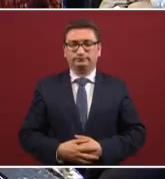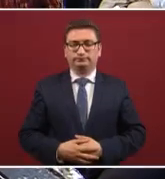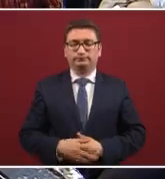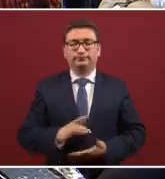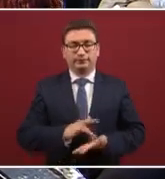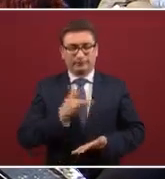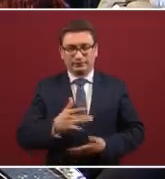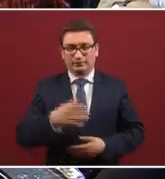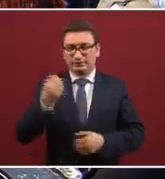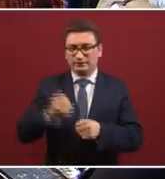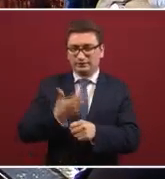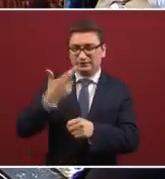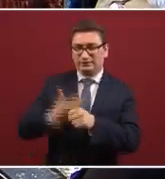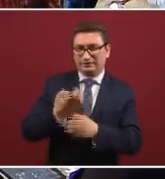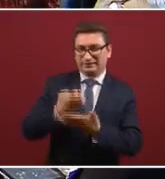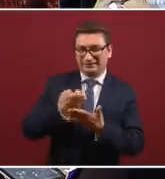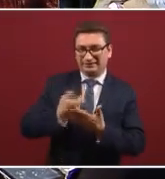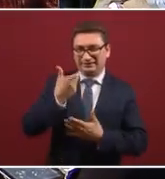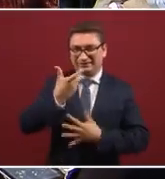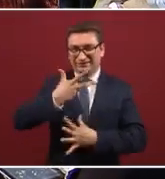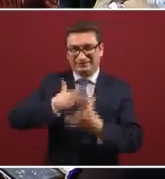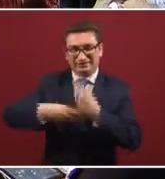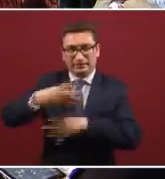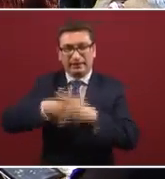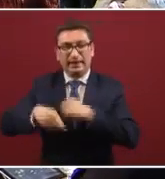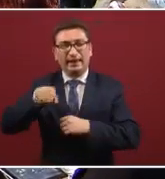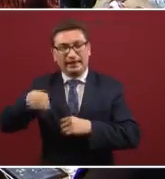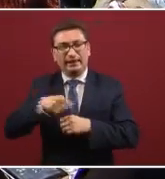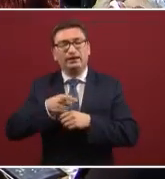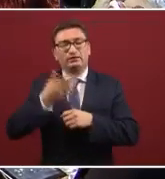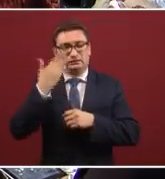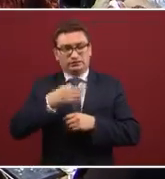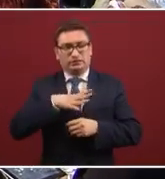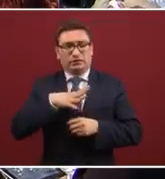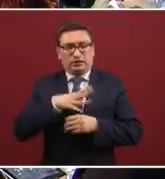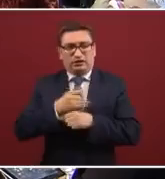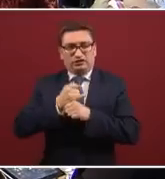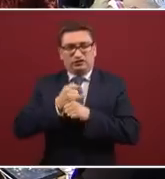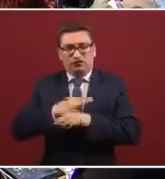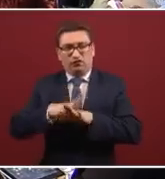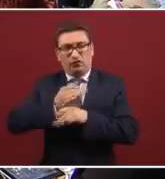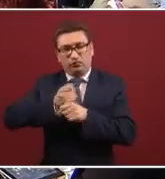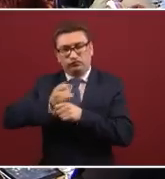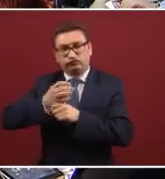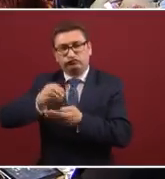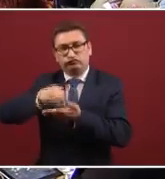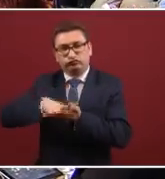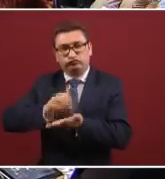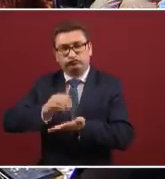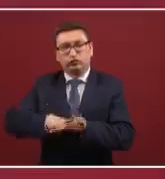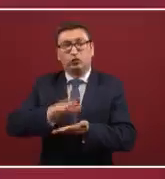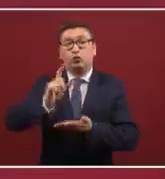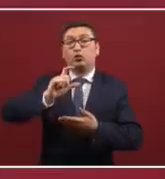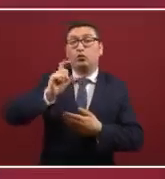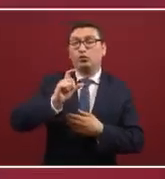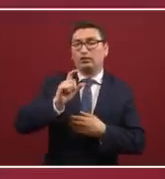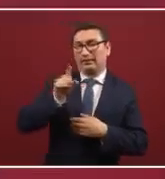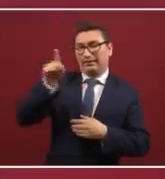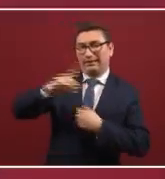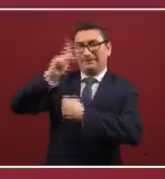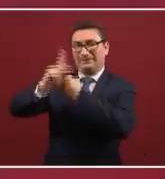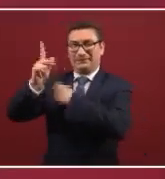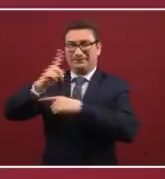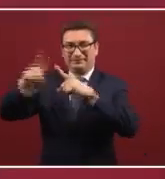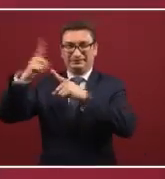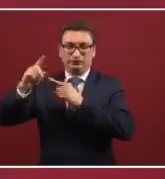La Secretaría de Economía recauda las cifras, registra toda la inversión extranjera que llega al país. En el